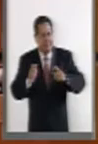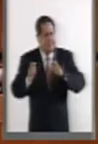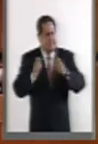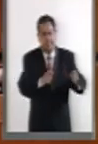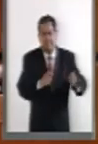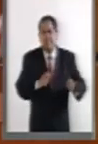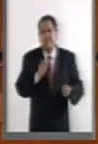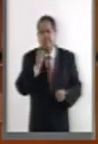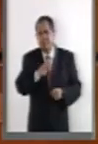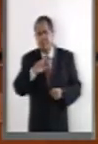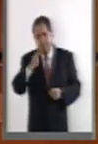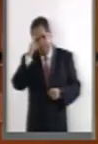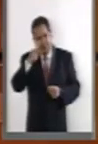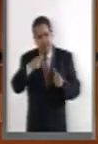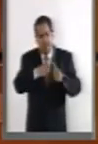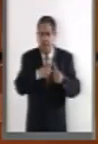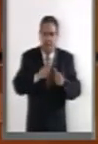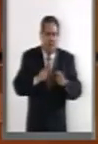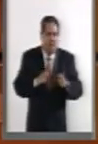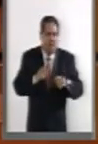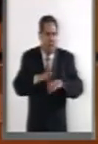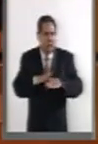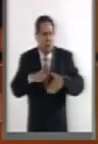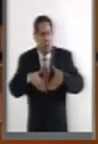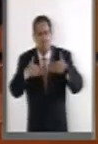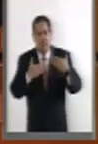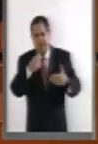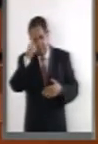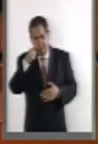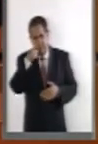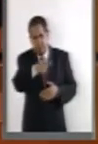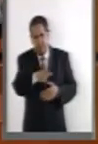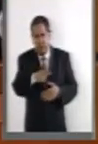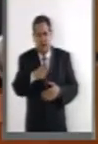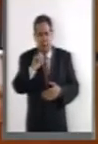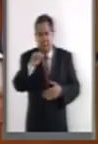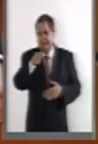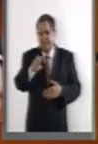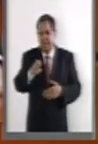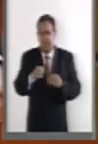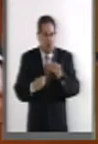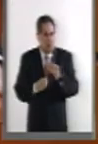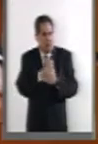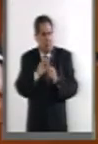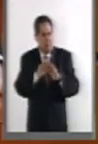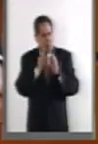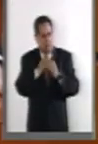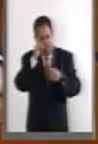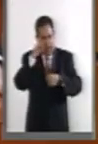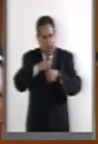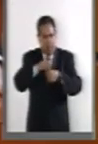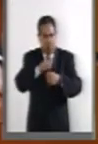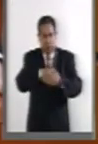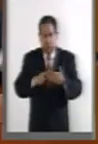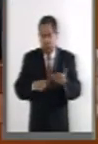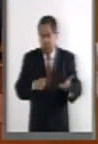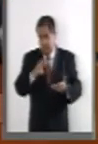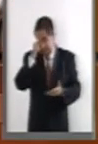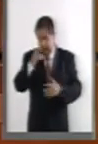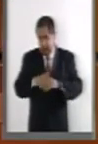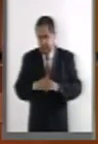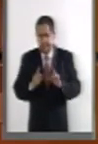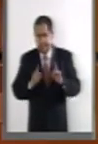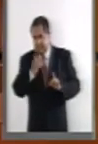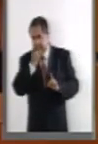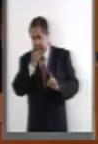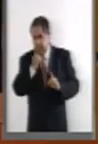siempre como quienes dotaron de confianza y credibilidad a un naciente modelo electoral. Había la sospecha